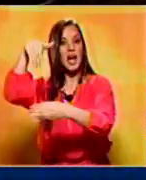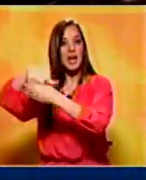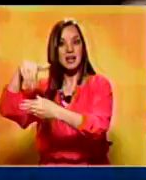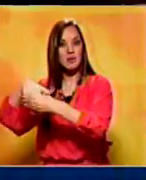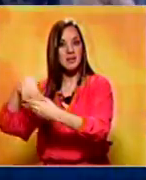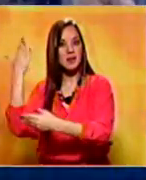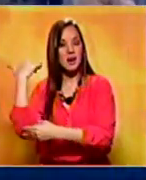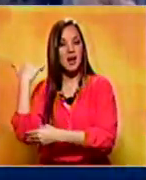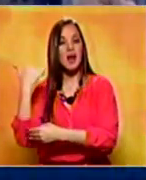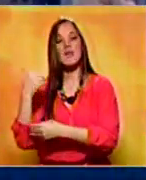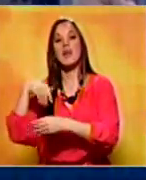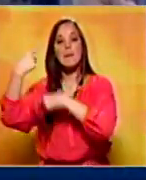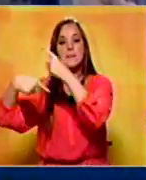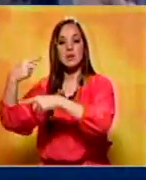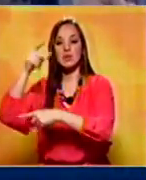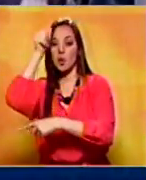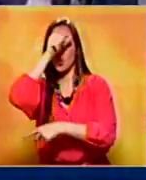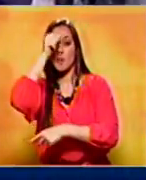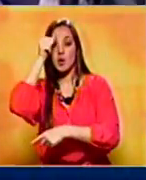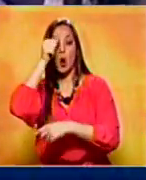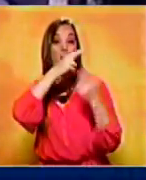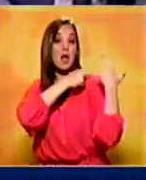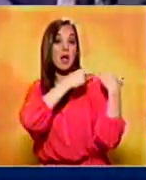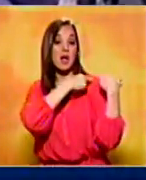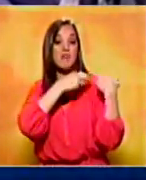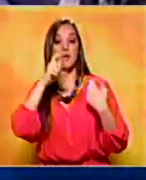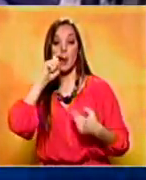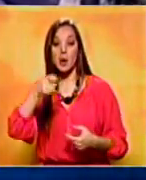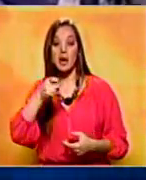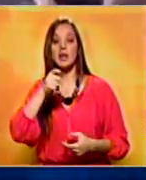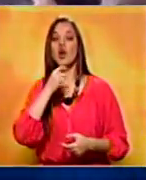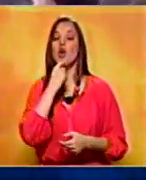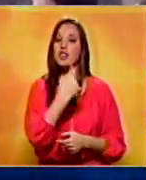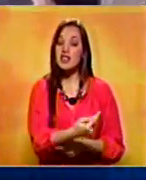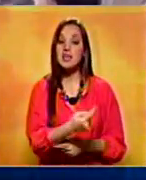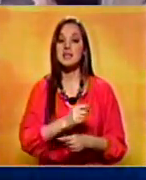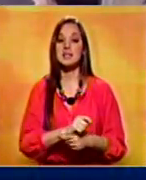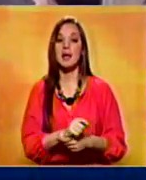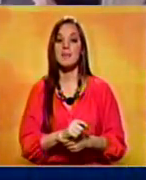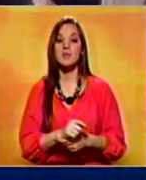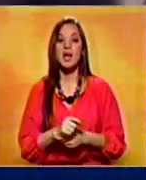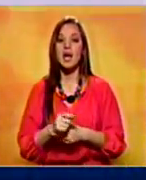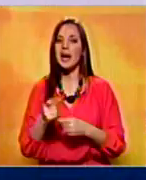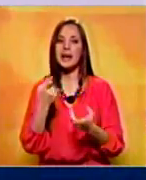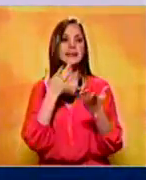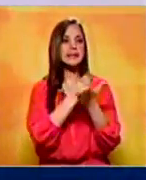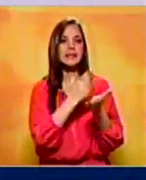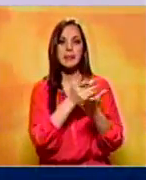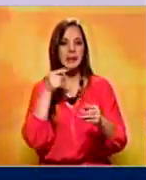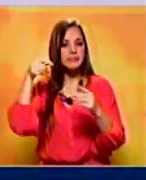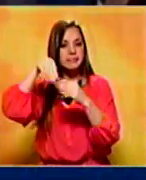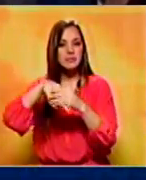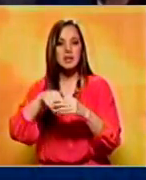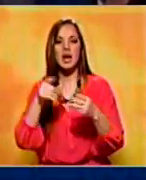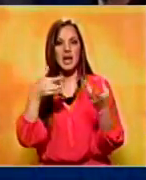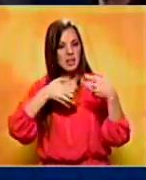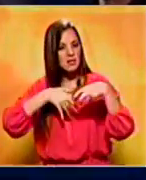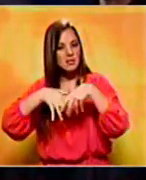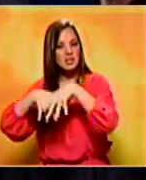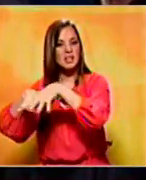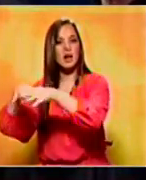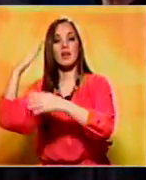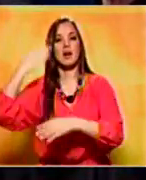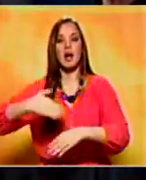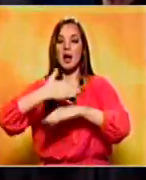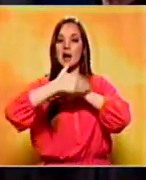presidenciales del próximo domingo. El jefe del gobierno calificó como farol el anuncio de Rusia sobre la retirada de sus tropas de